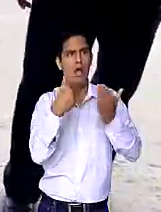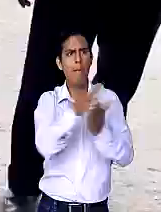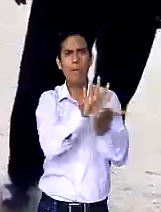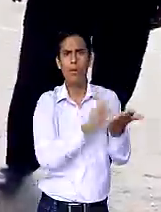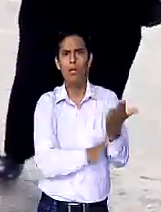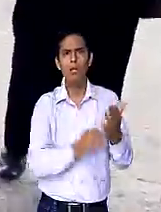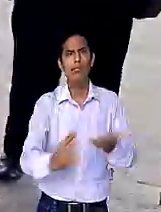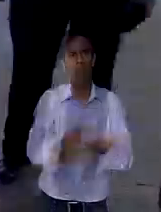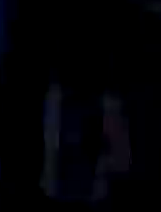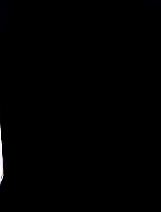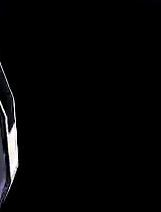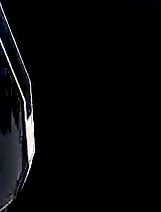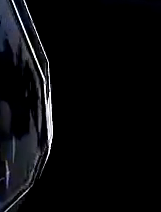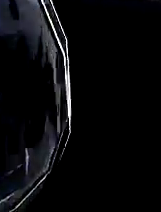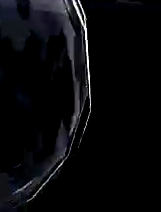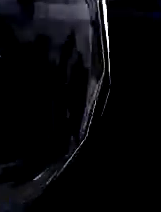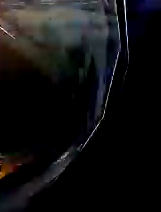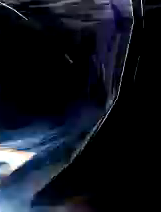de reciclaje.